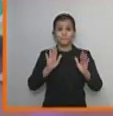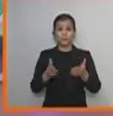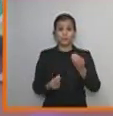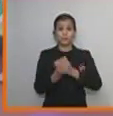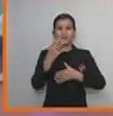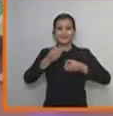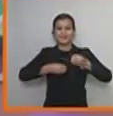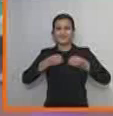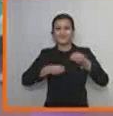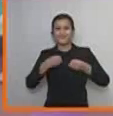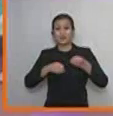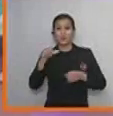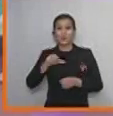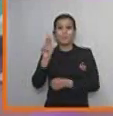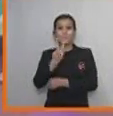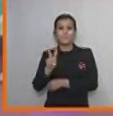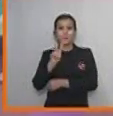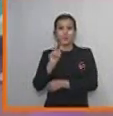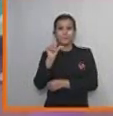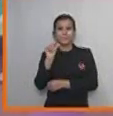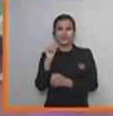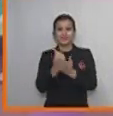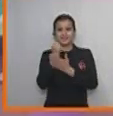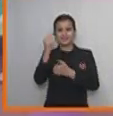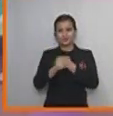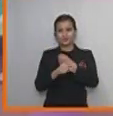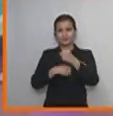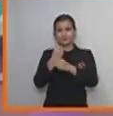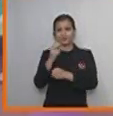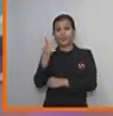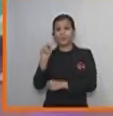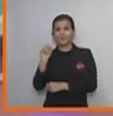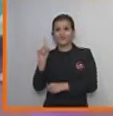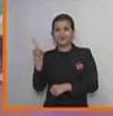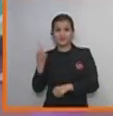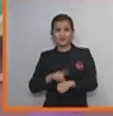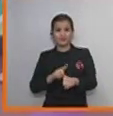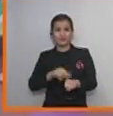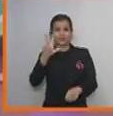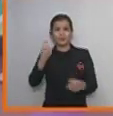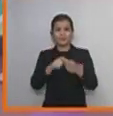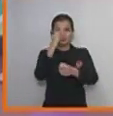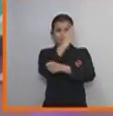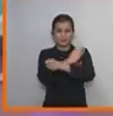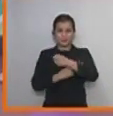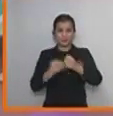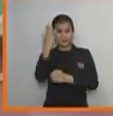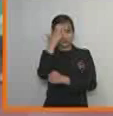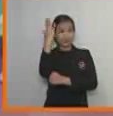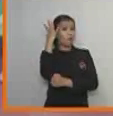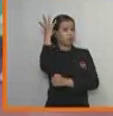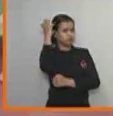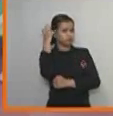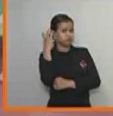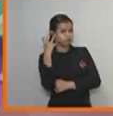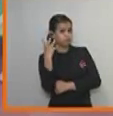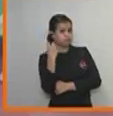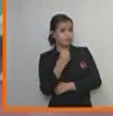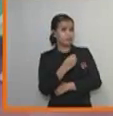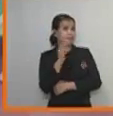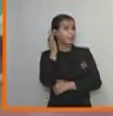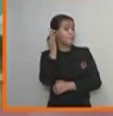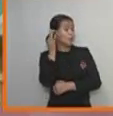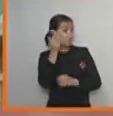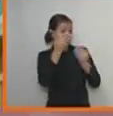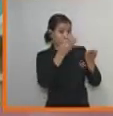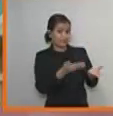Bienvenidos a un sorteo más del día de hoy, viernes 20 de agosto del año 2021. Cuando son las 3 en punto de la tarde, te saluda Charlyn Walter en compañía de